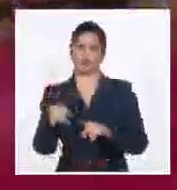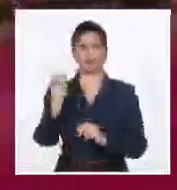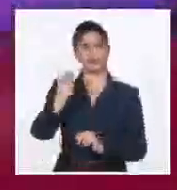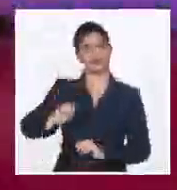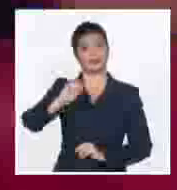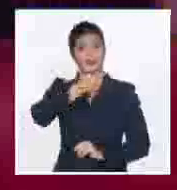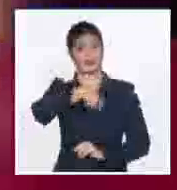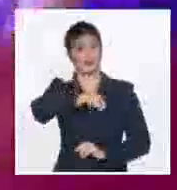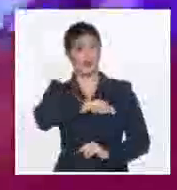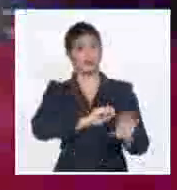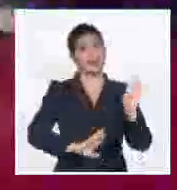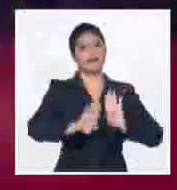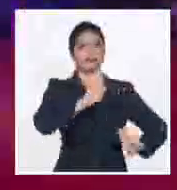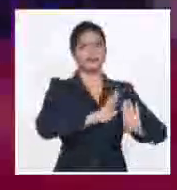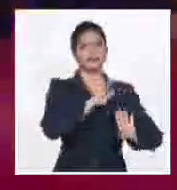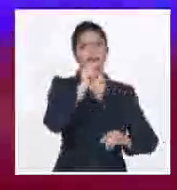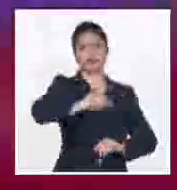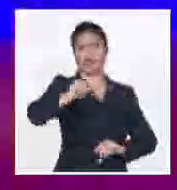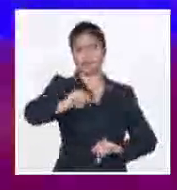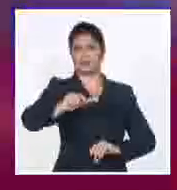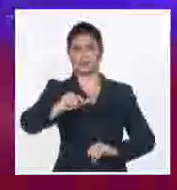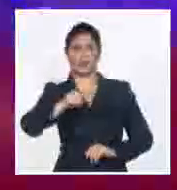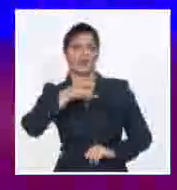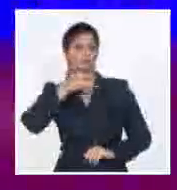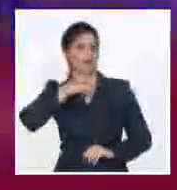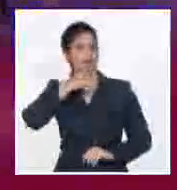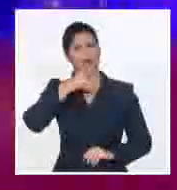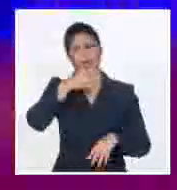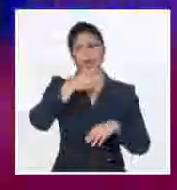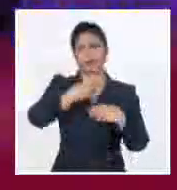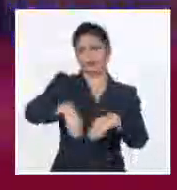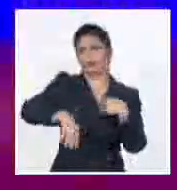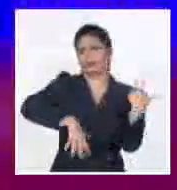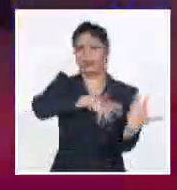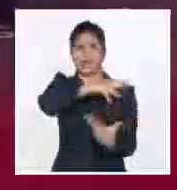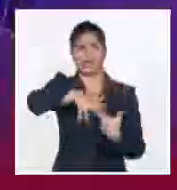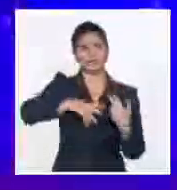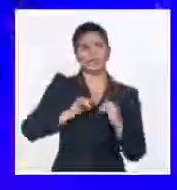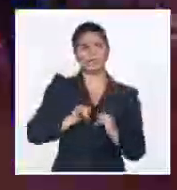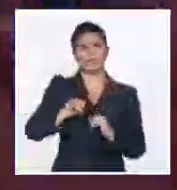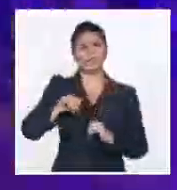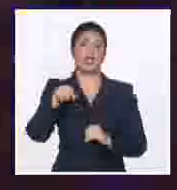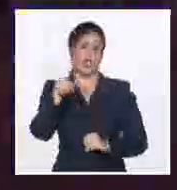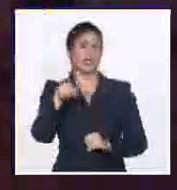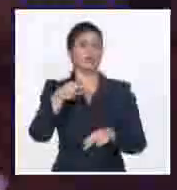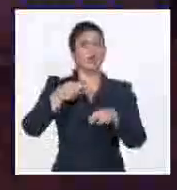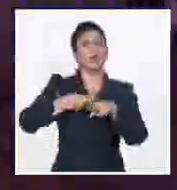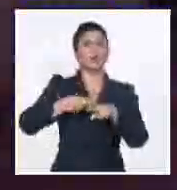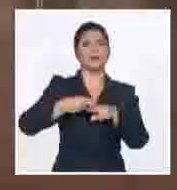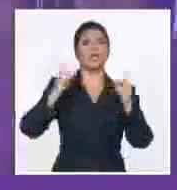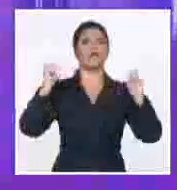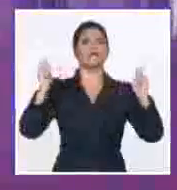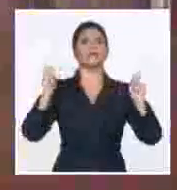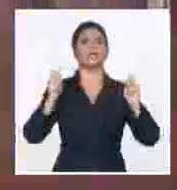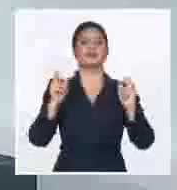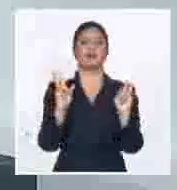en defensa de los protagonistas del disturbio, calificando el evento como una protesta pacífica por motivos políticos.